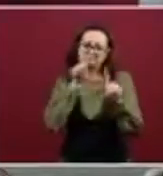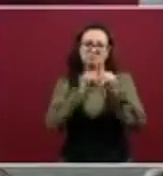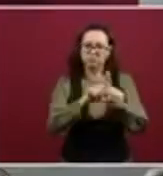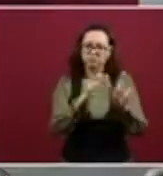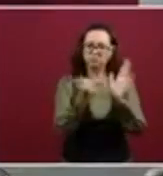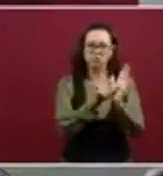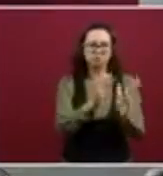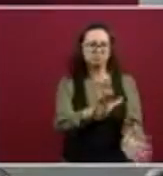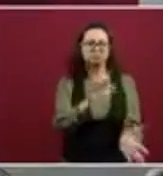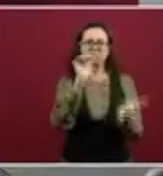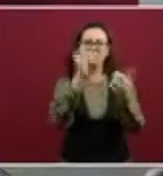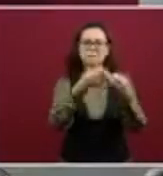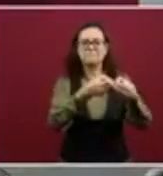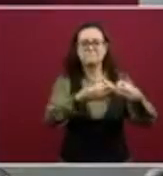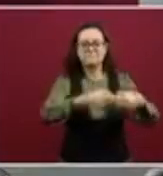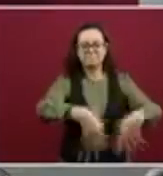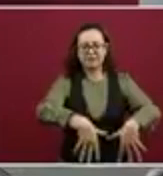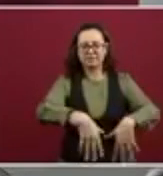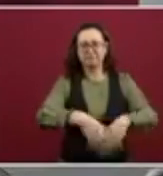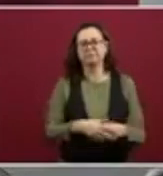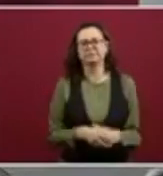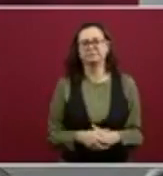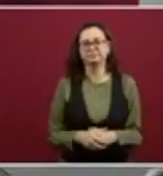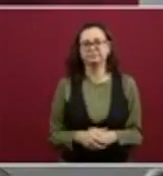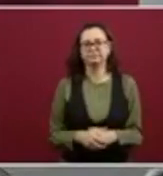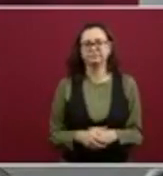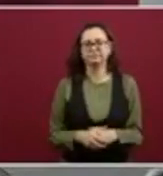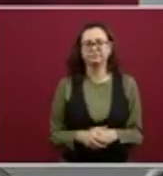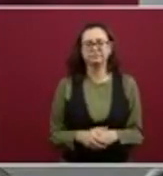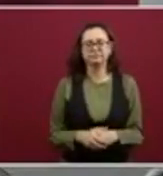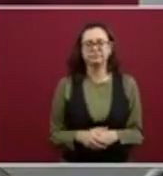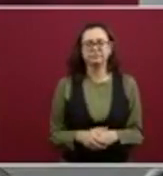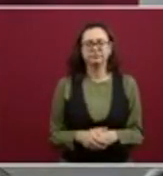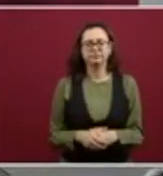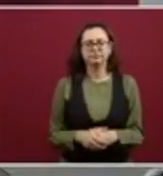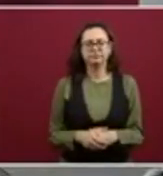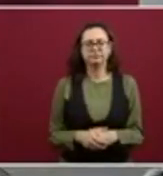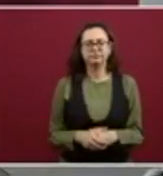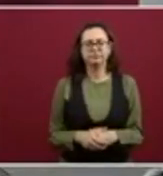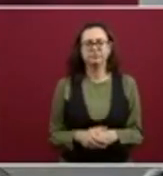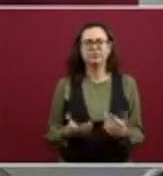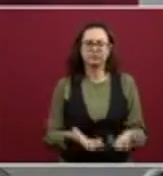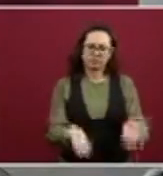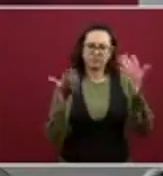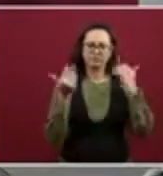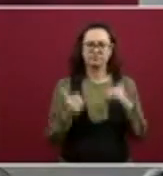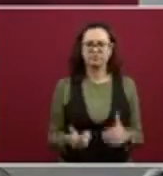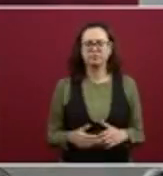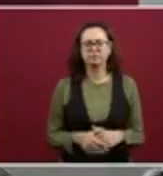a través de las auditorías, lo que conocemos nosotros como recaudación secundaria. Siguiente.